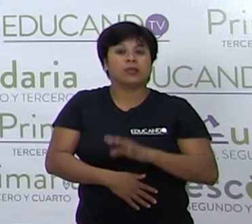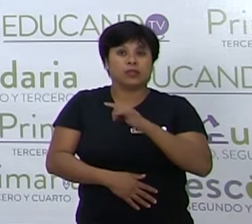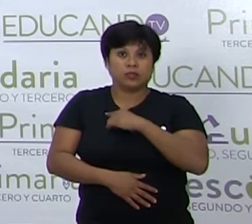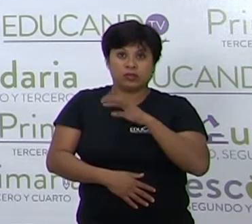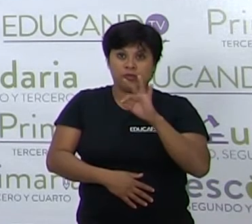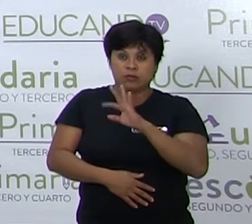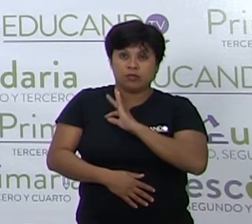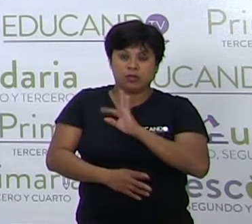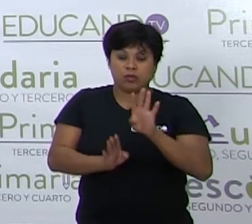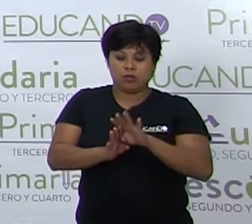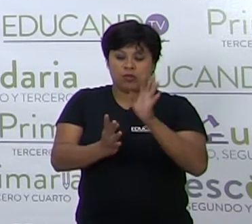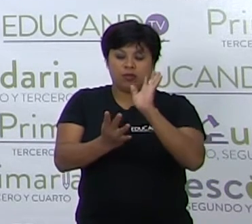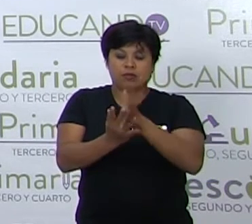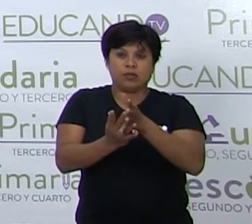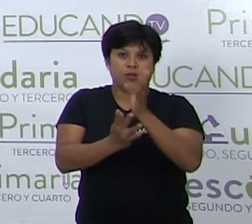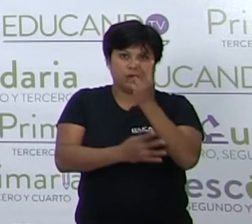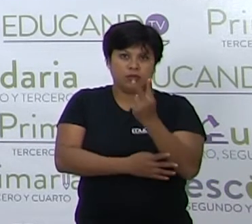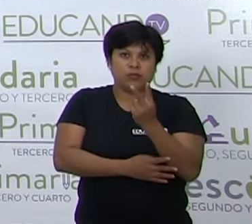divido entre dos,